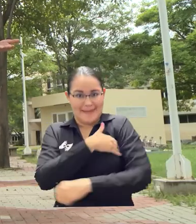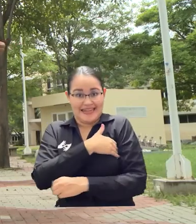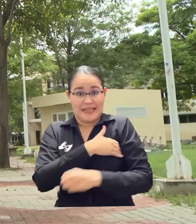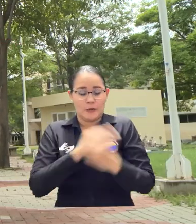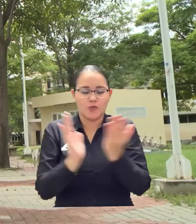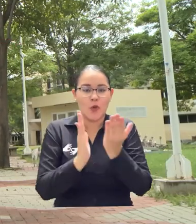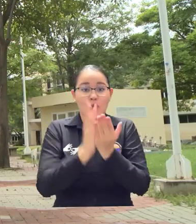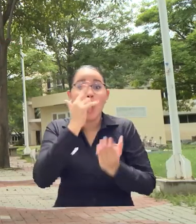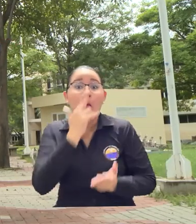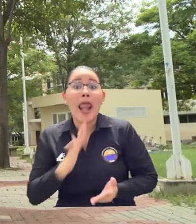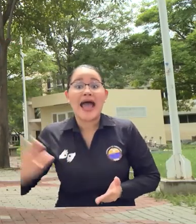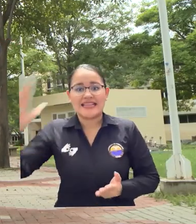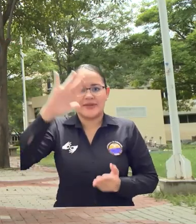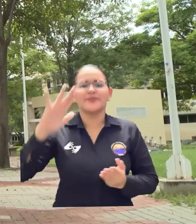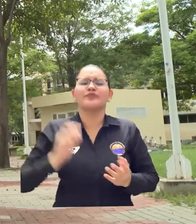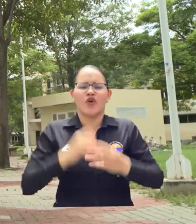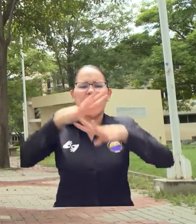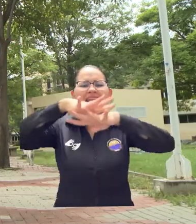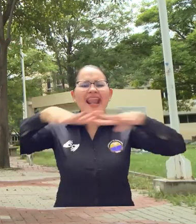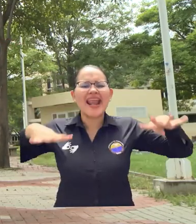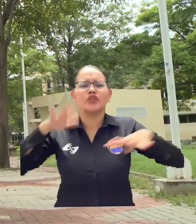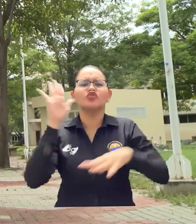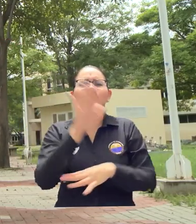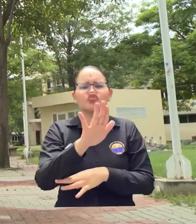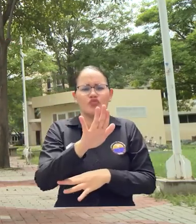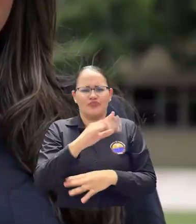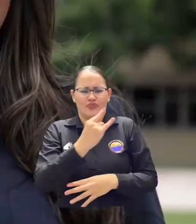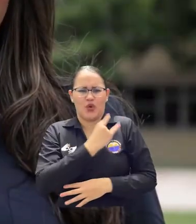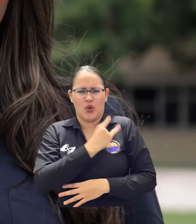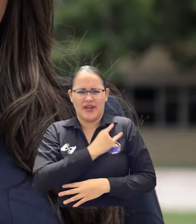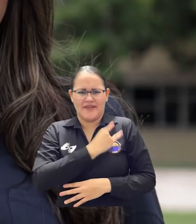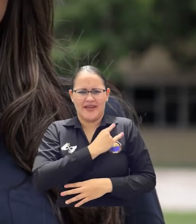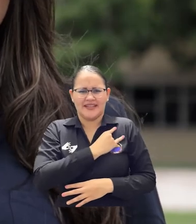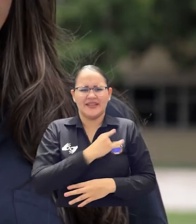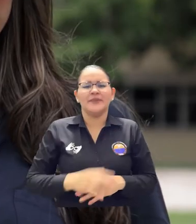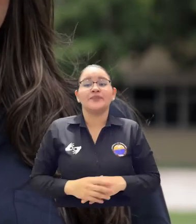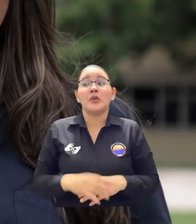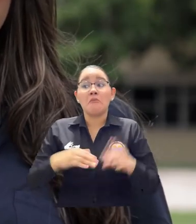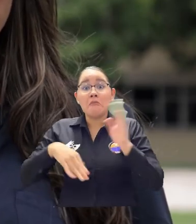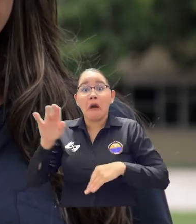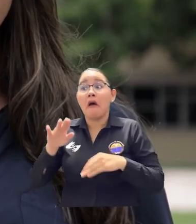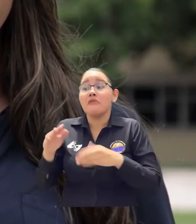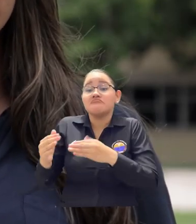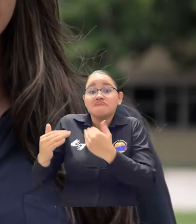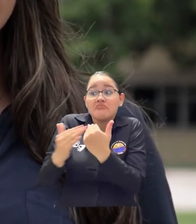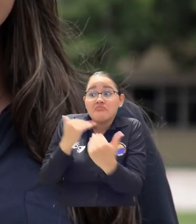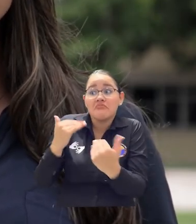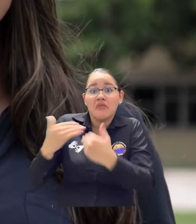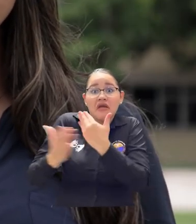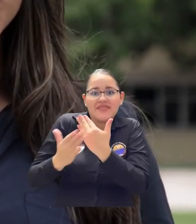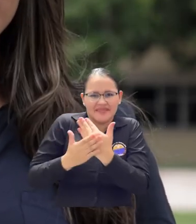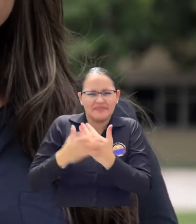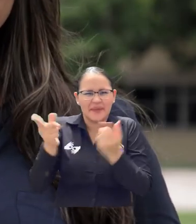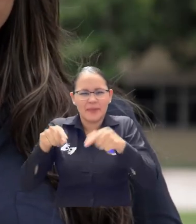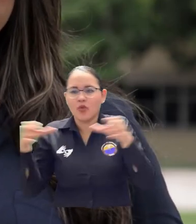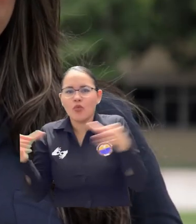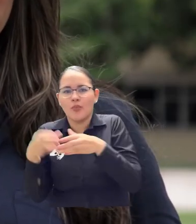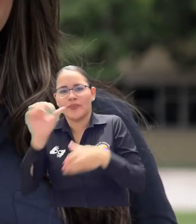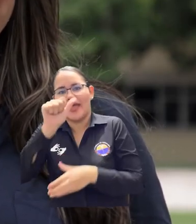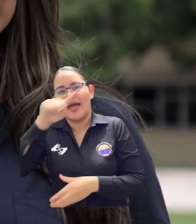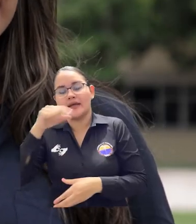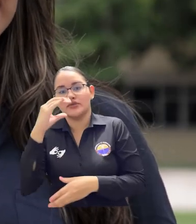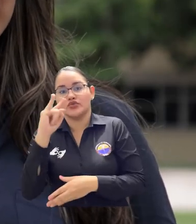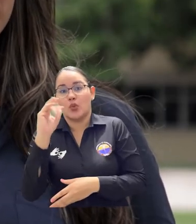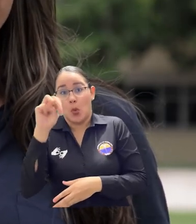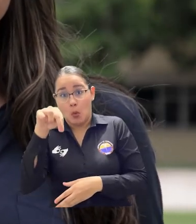Cumpliendo con la invitación del Ministerio de Educación Nacional, la Red Universitaria para la Educación con Tecnología, RedUNED, y ASCUN, nuestro rector